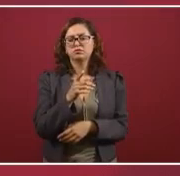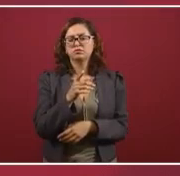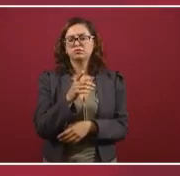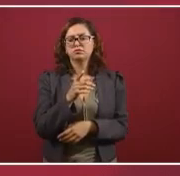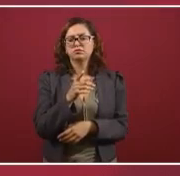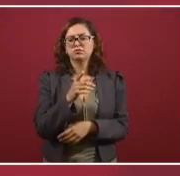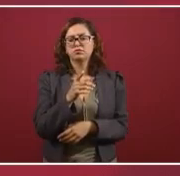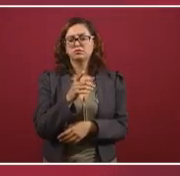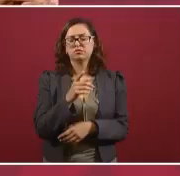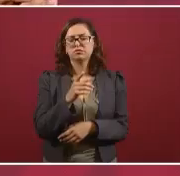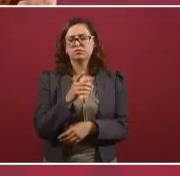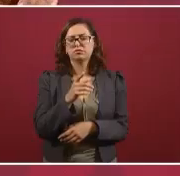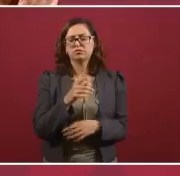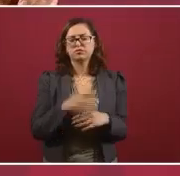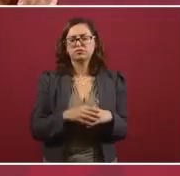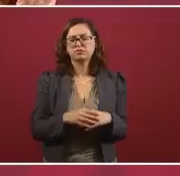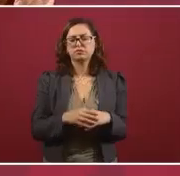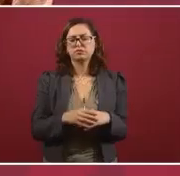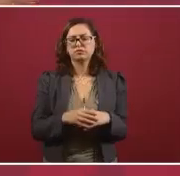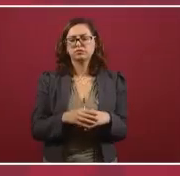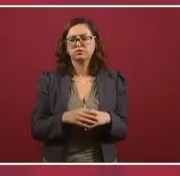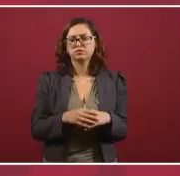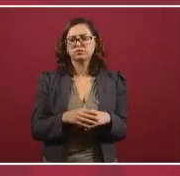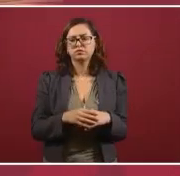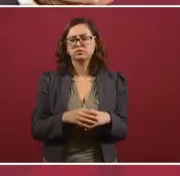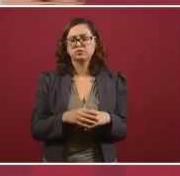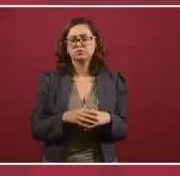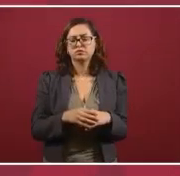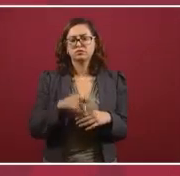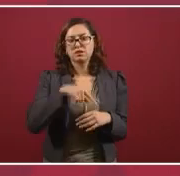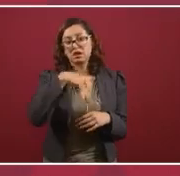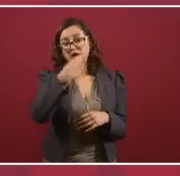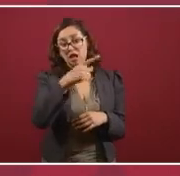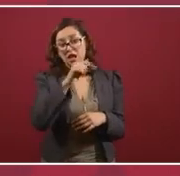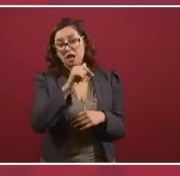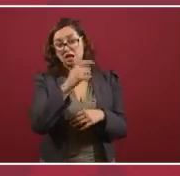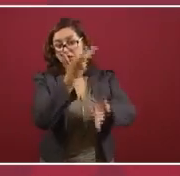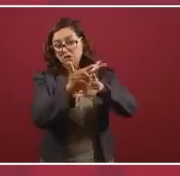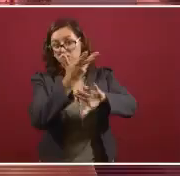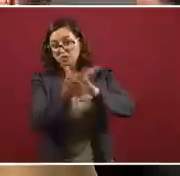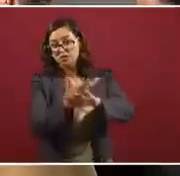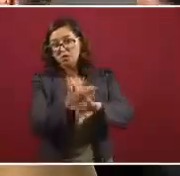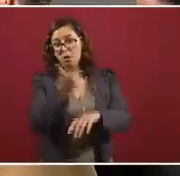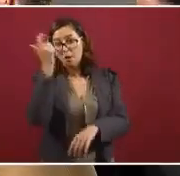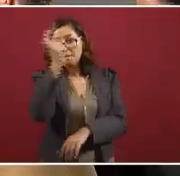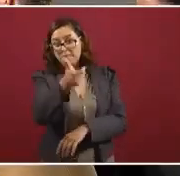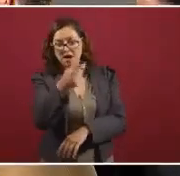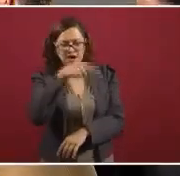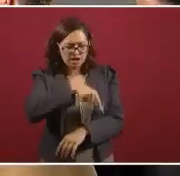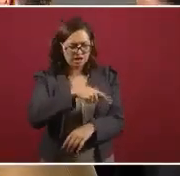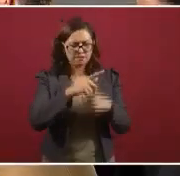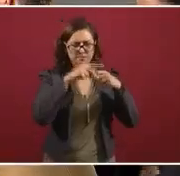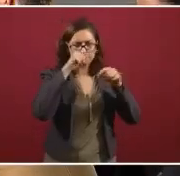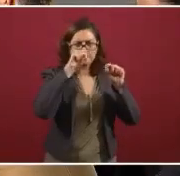del transporte en paralelo en México. ¿Qué es lo que se estuvo